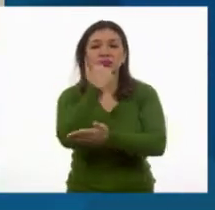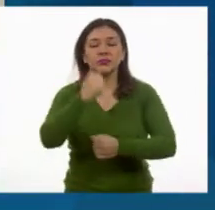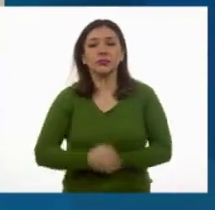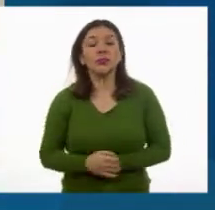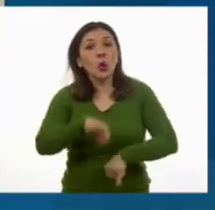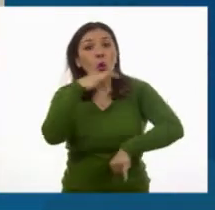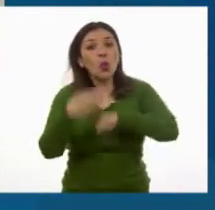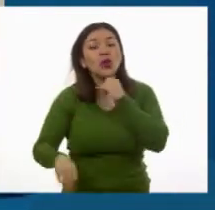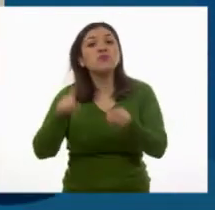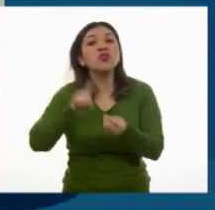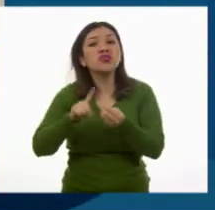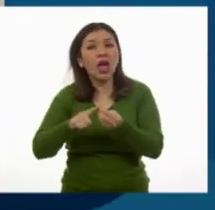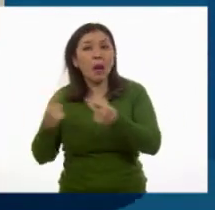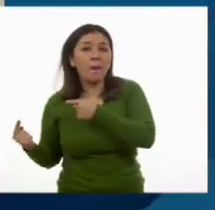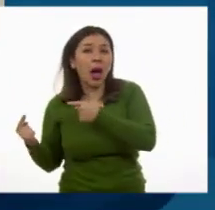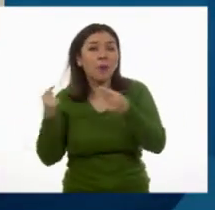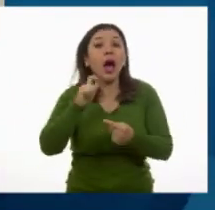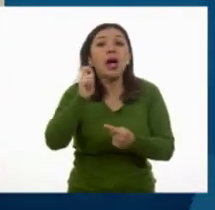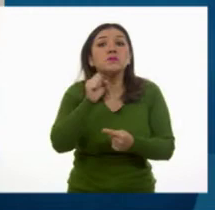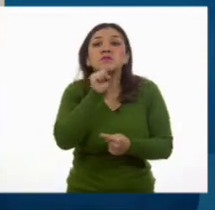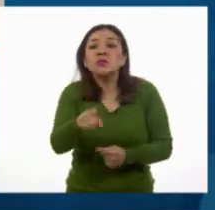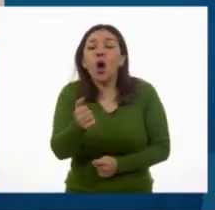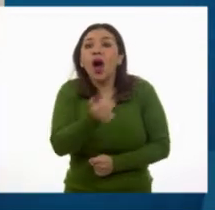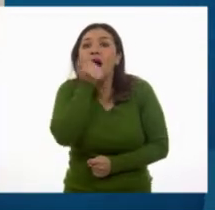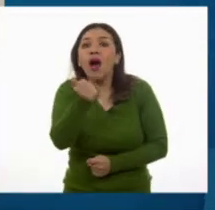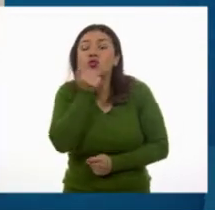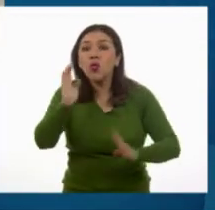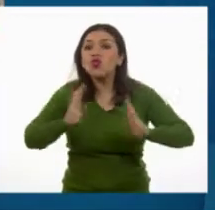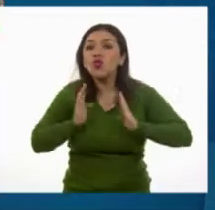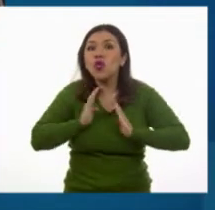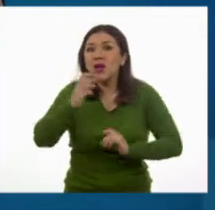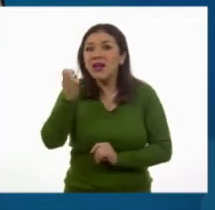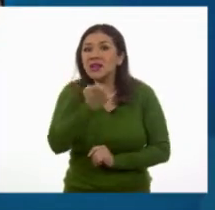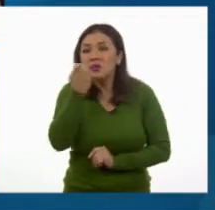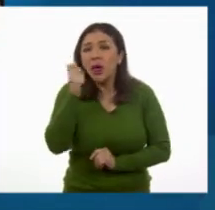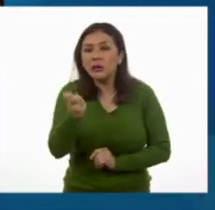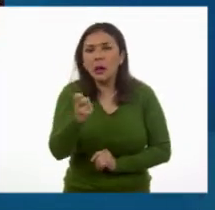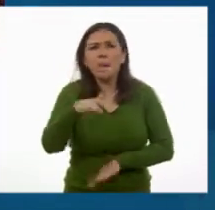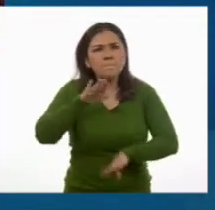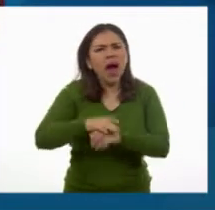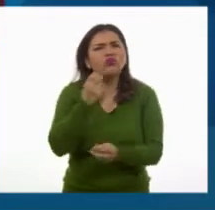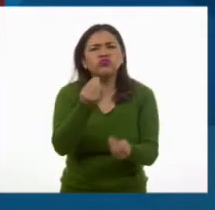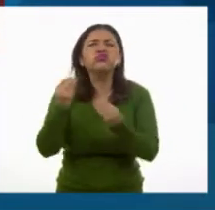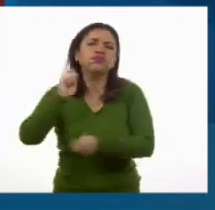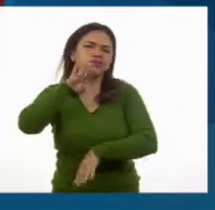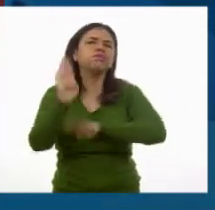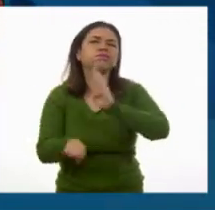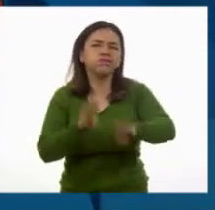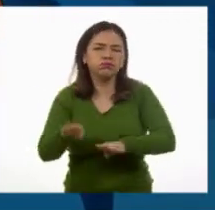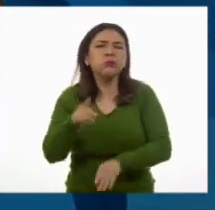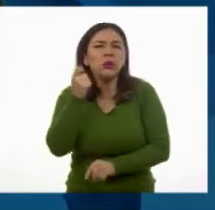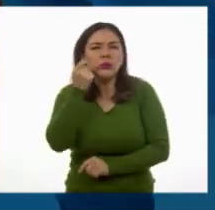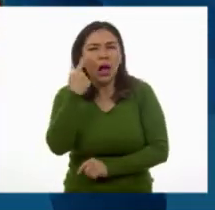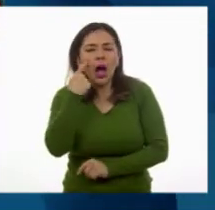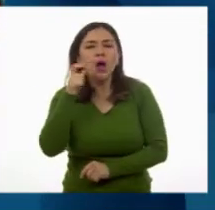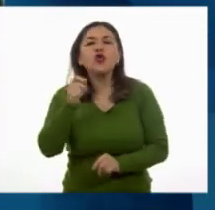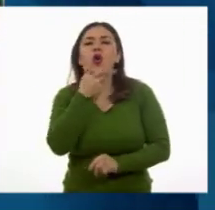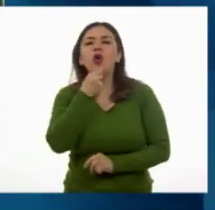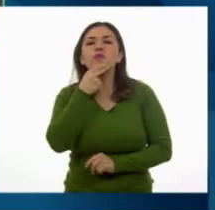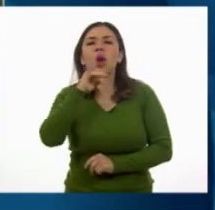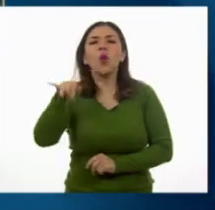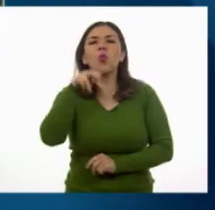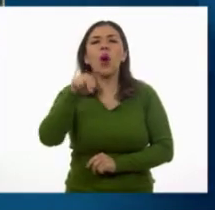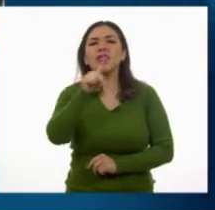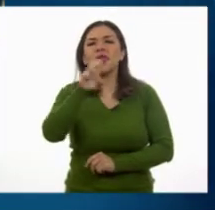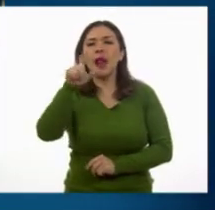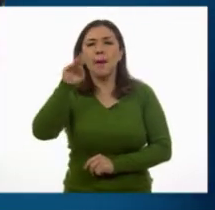Los últimos que se baten son los alumnos del colegio militar. Muchos de ellos también murieron, entre ellos el teniente Juan